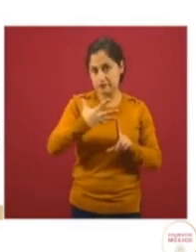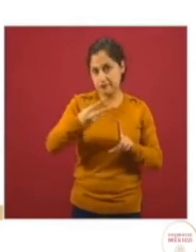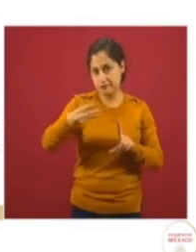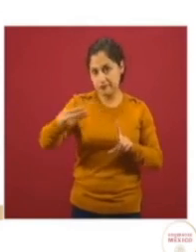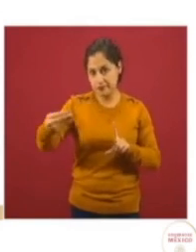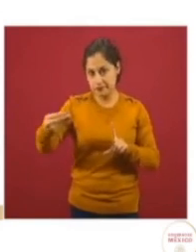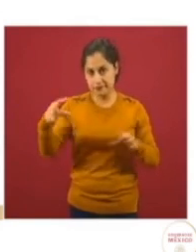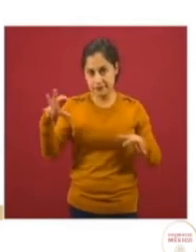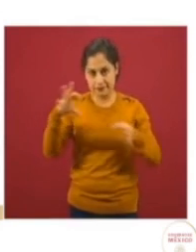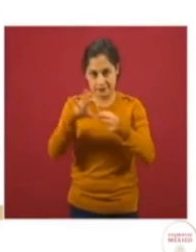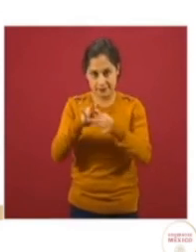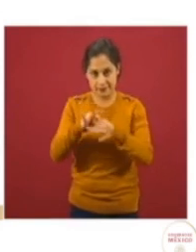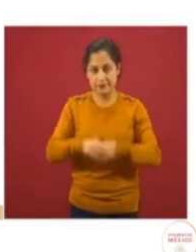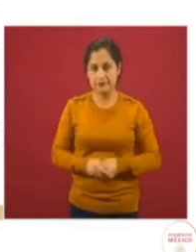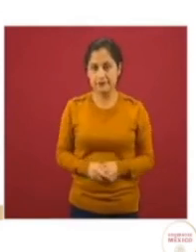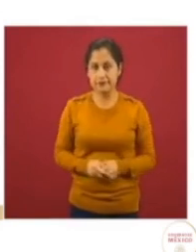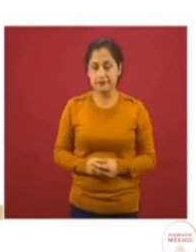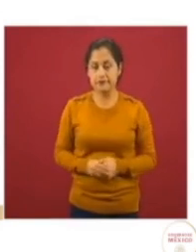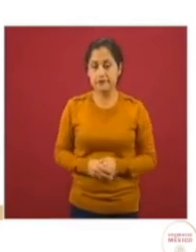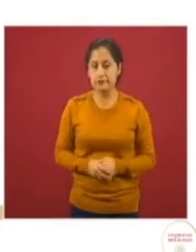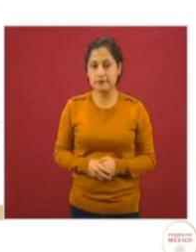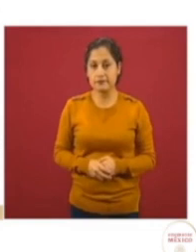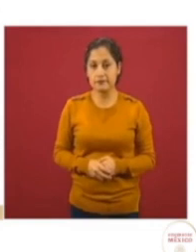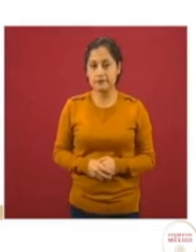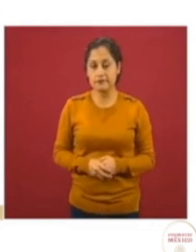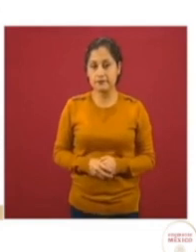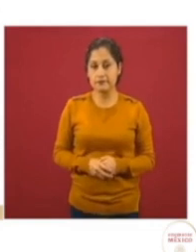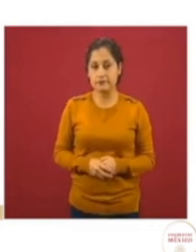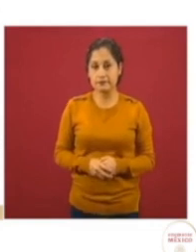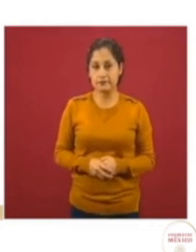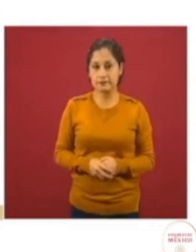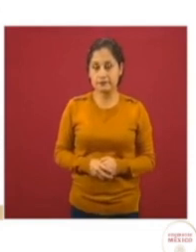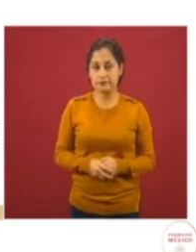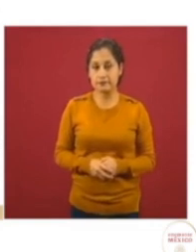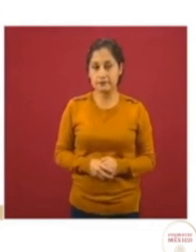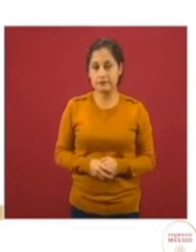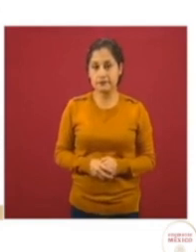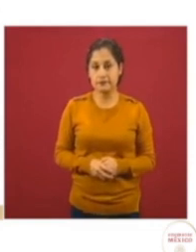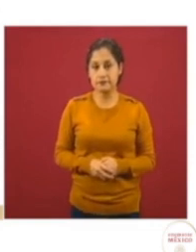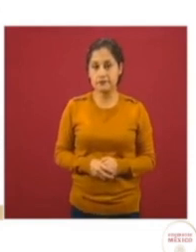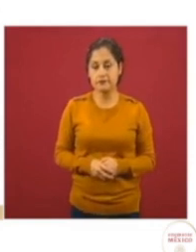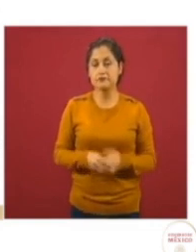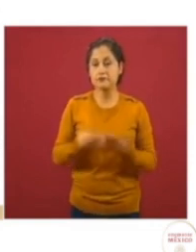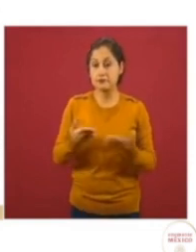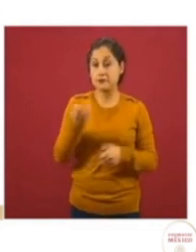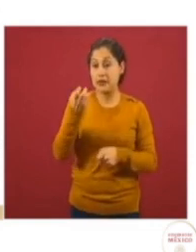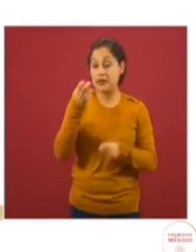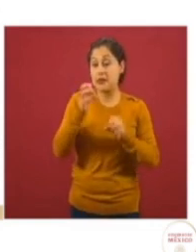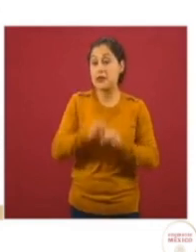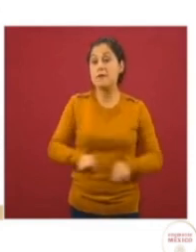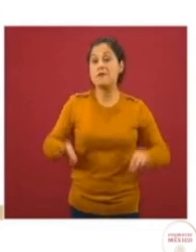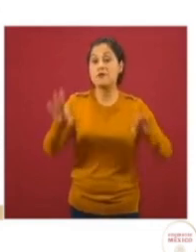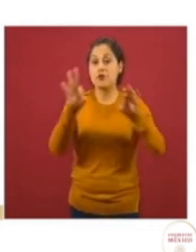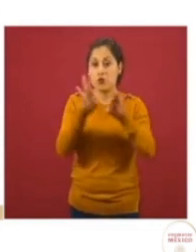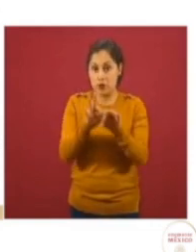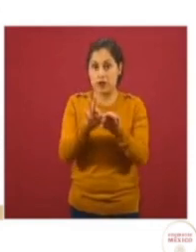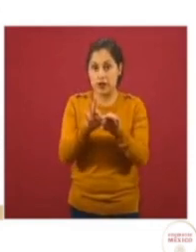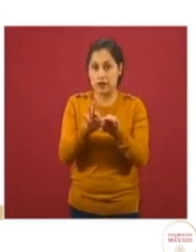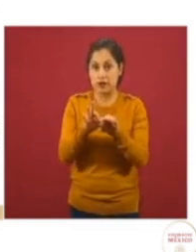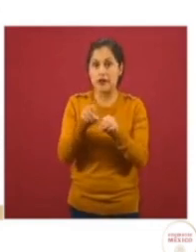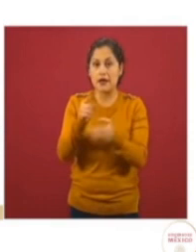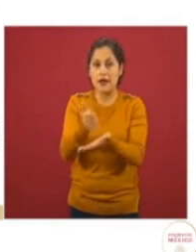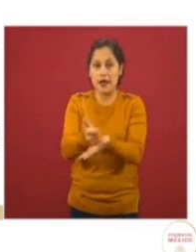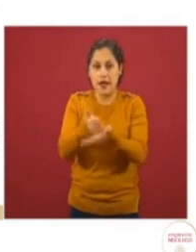los casos que van ocurriendo. Sobra decir, pero para que siempre lo tengamos muy presente, la vigilancia